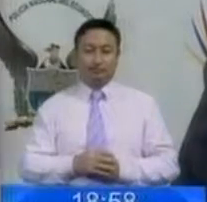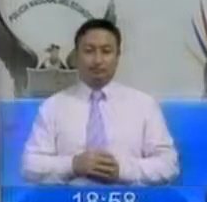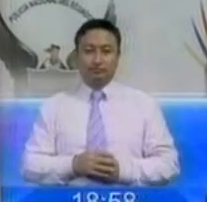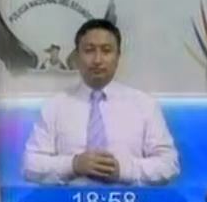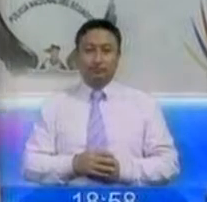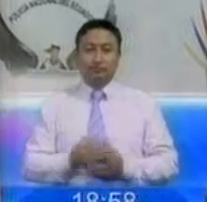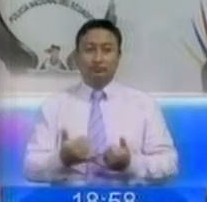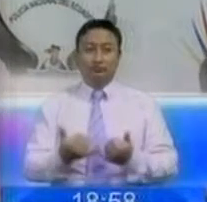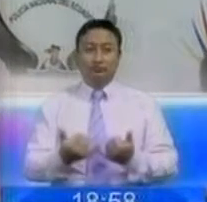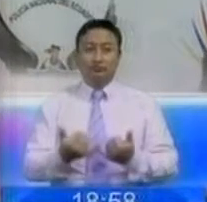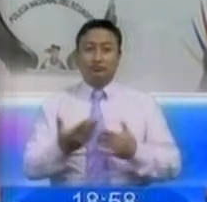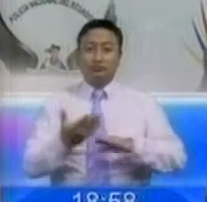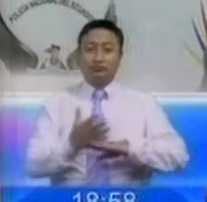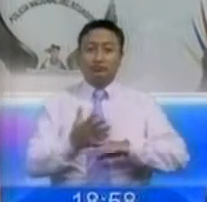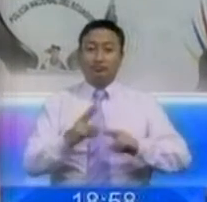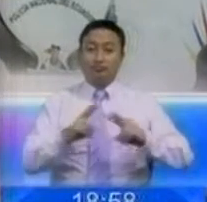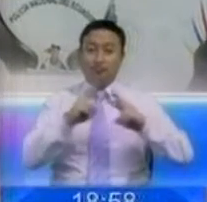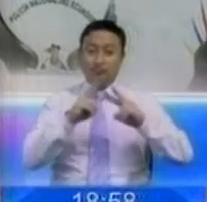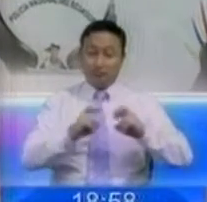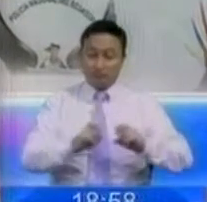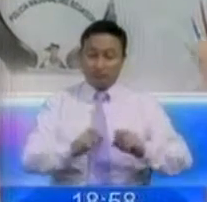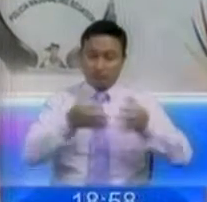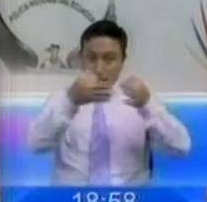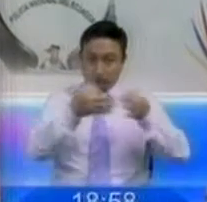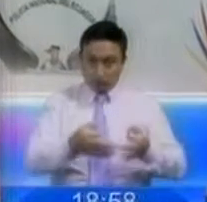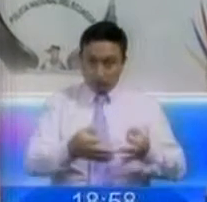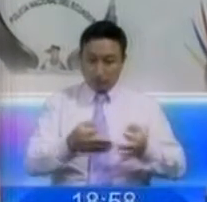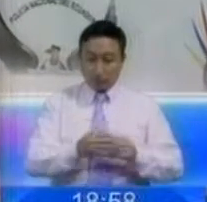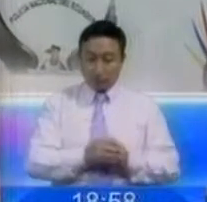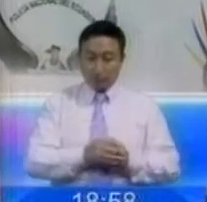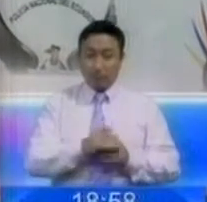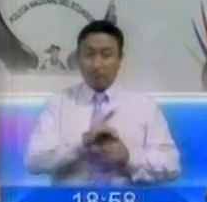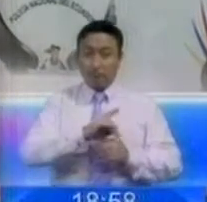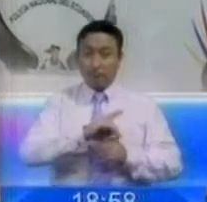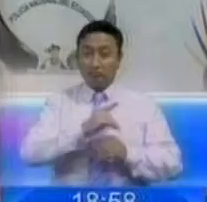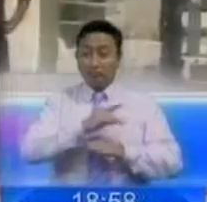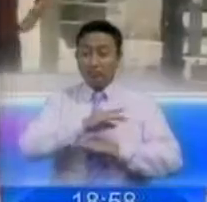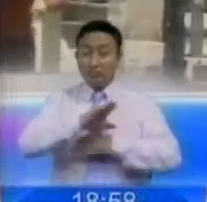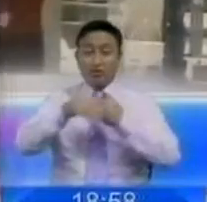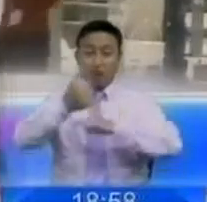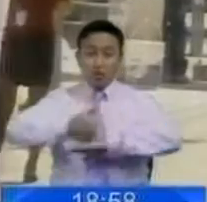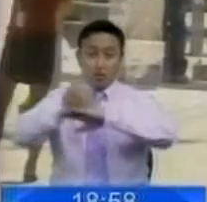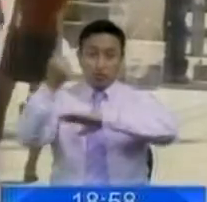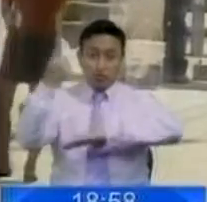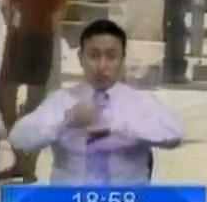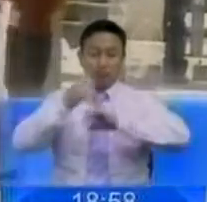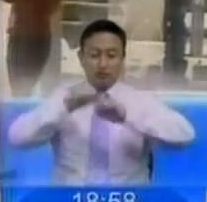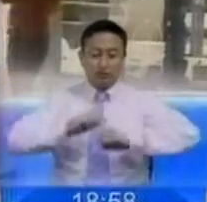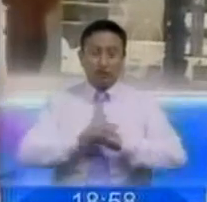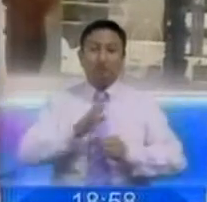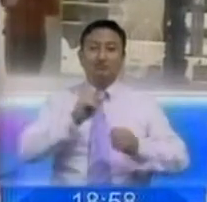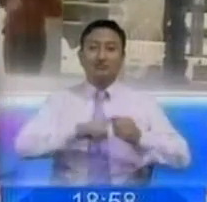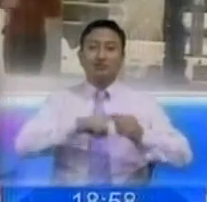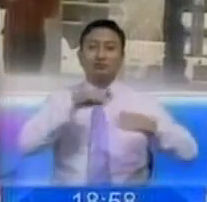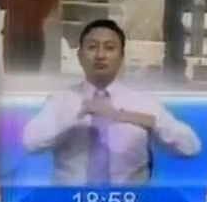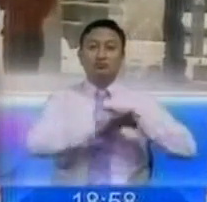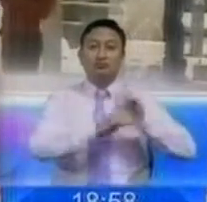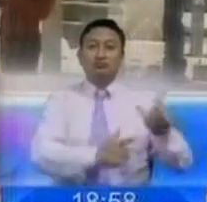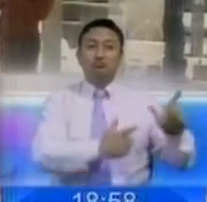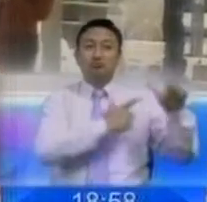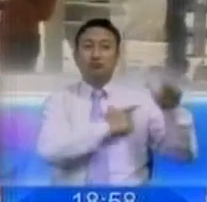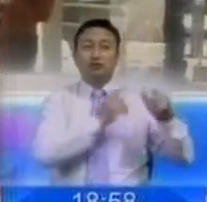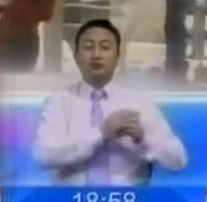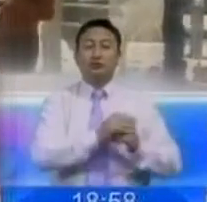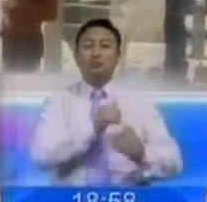en el marco de una investigación judicial con todas las autorizaciones del caso. En Quito ingresaron a la comandancia del ejército ubicada